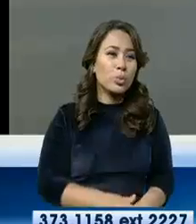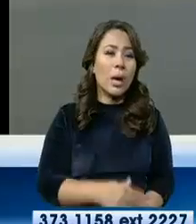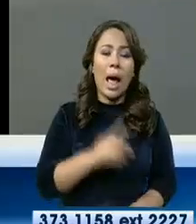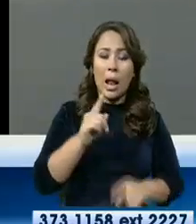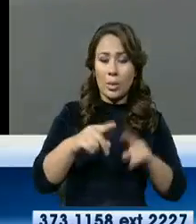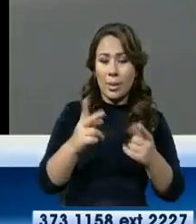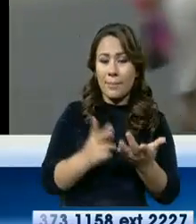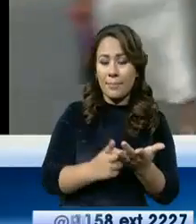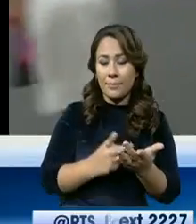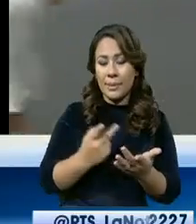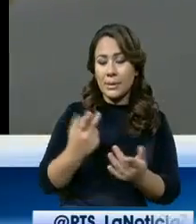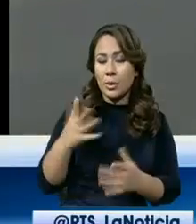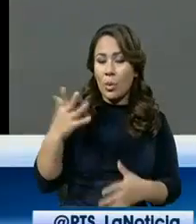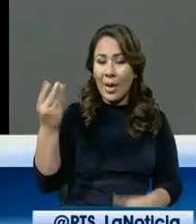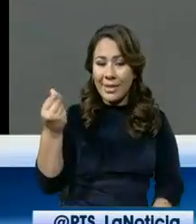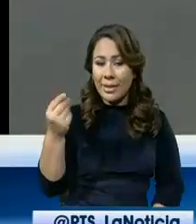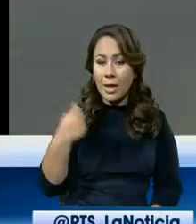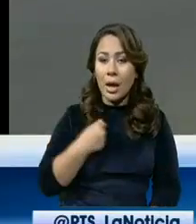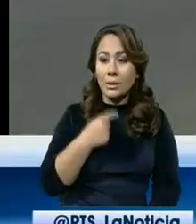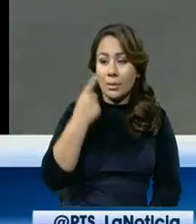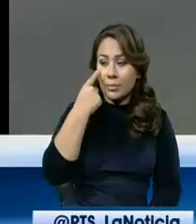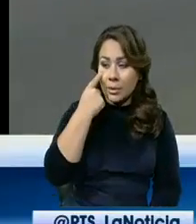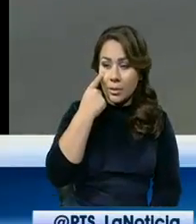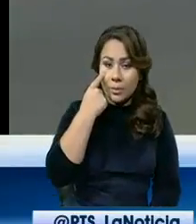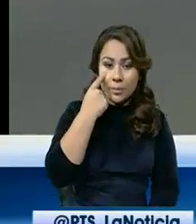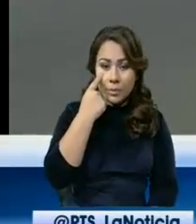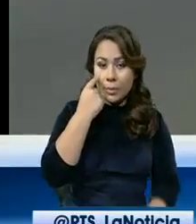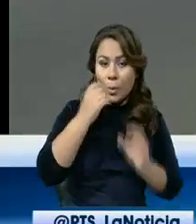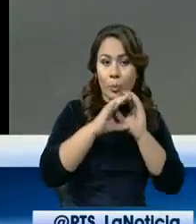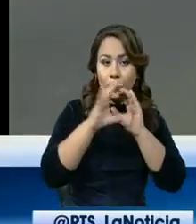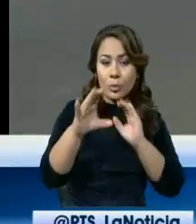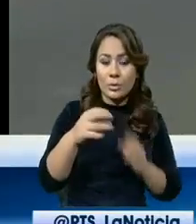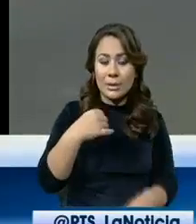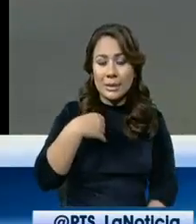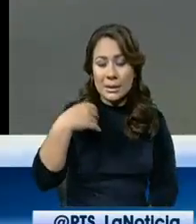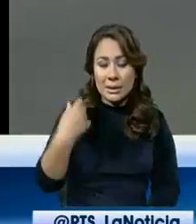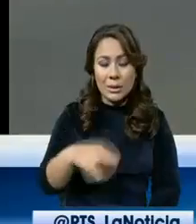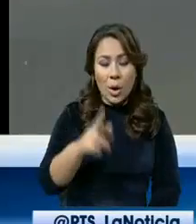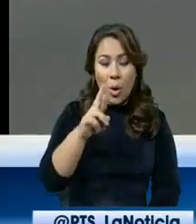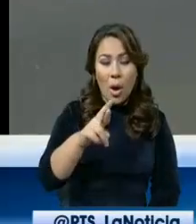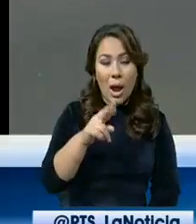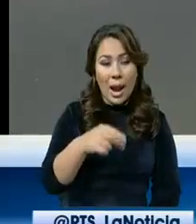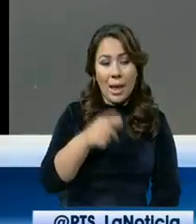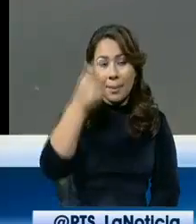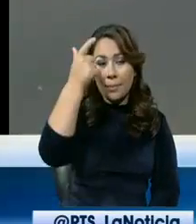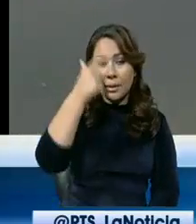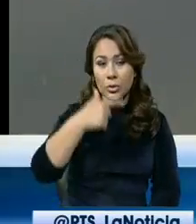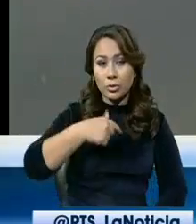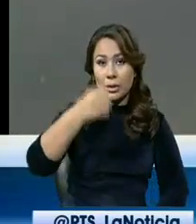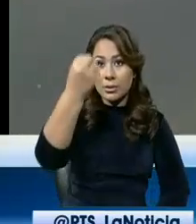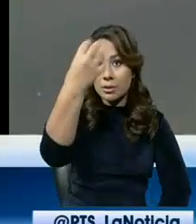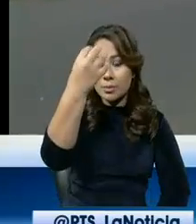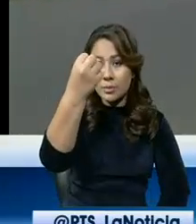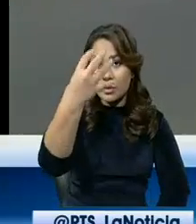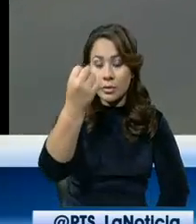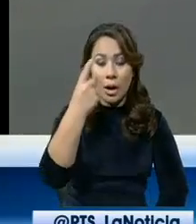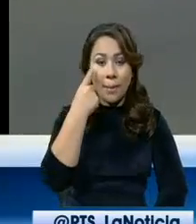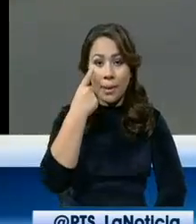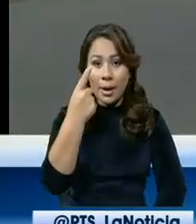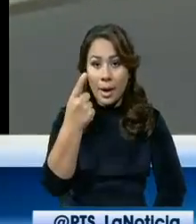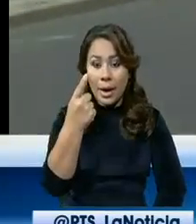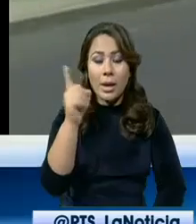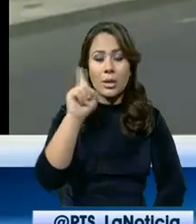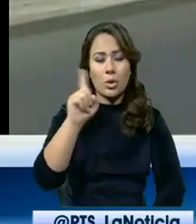que no había, pero ayer más accidente que había. Ojalá que ponga un semáforo aquí para que mejoren